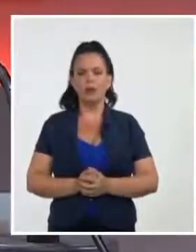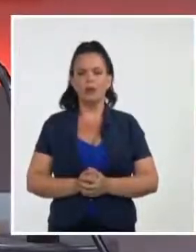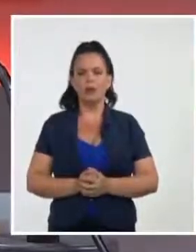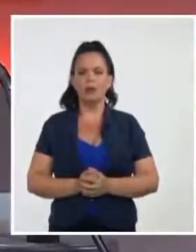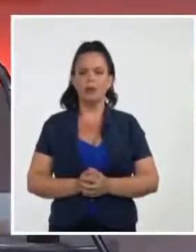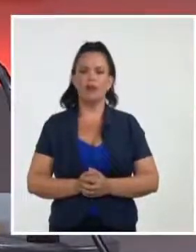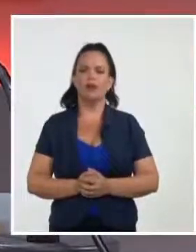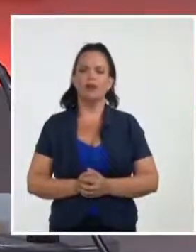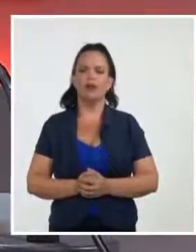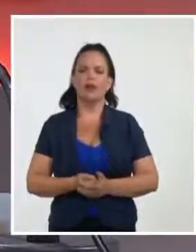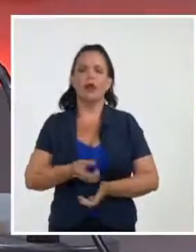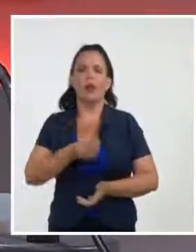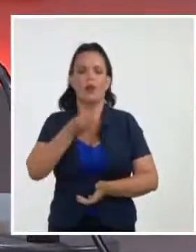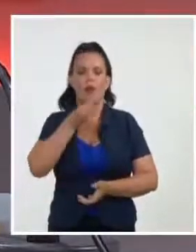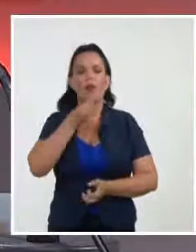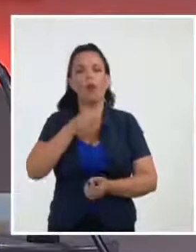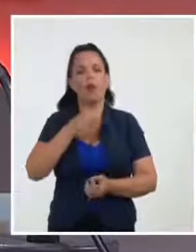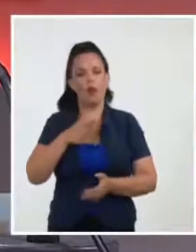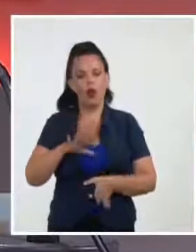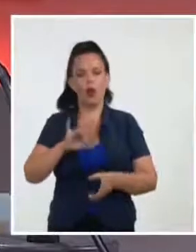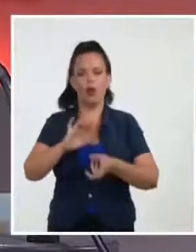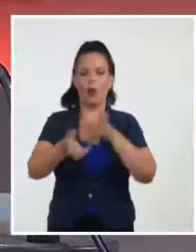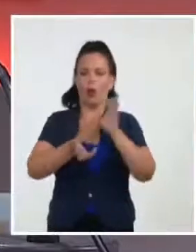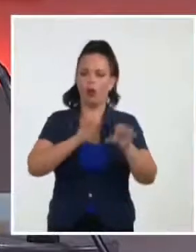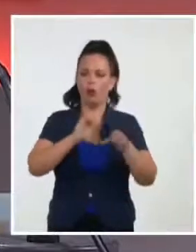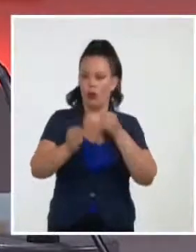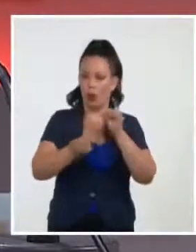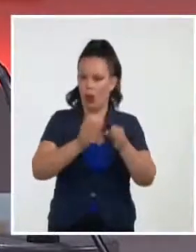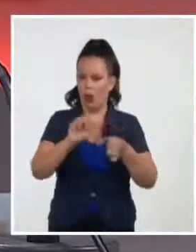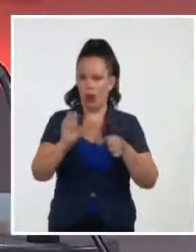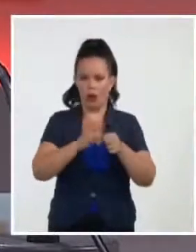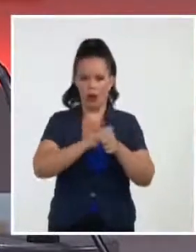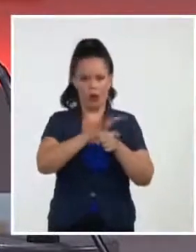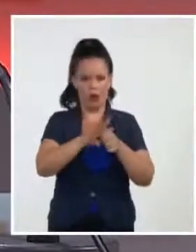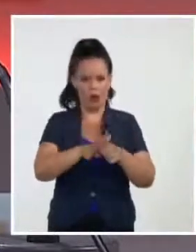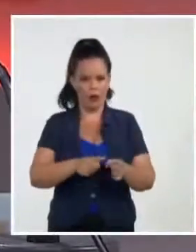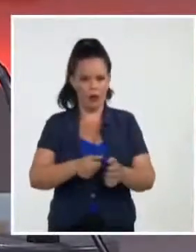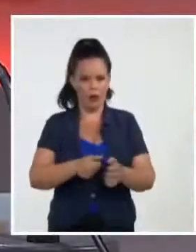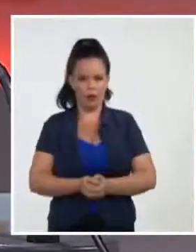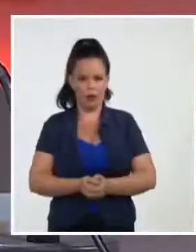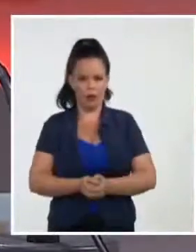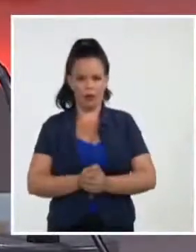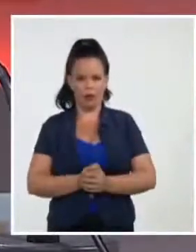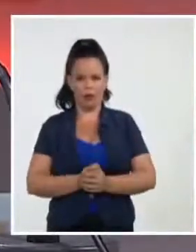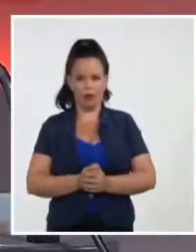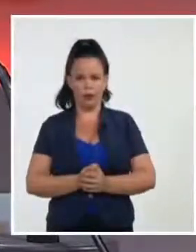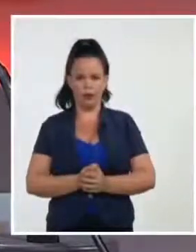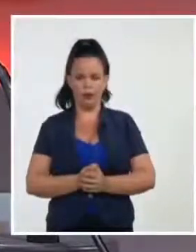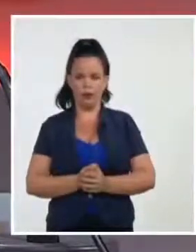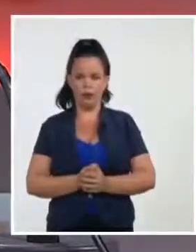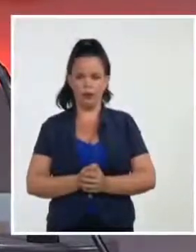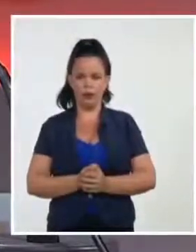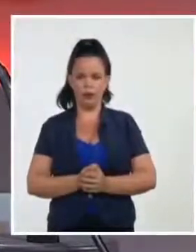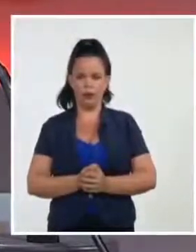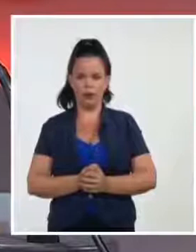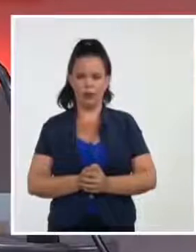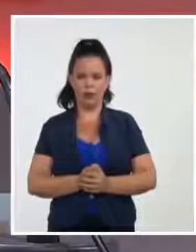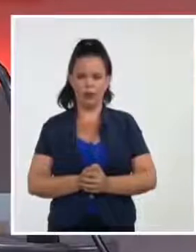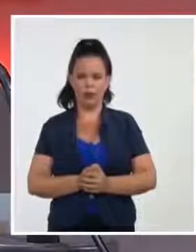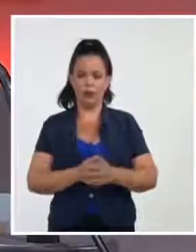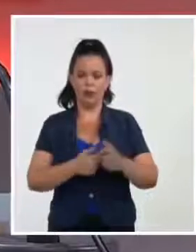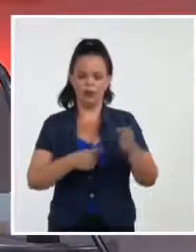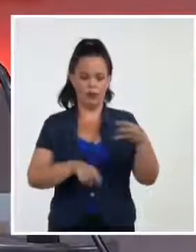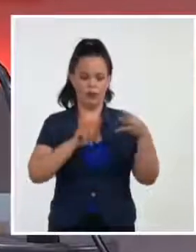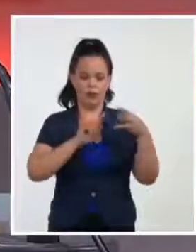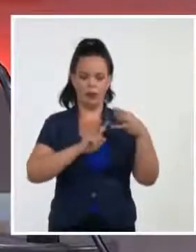pandemia definitivamente. Y bueno, evaluar hoy poderlo evaluar a partir de los modelos. Y bueno, finalmente